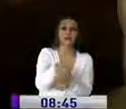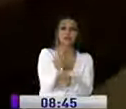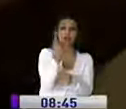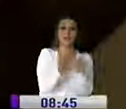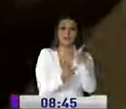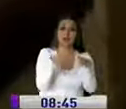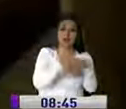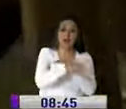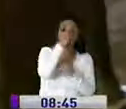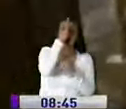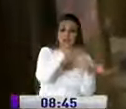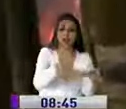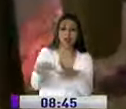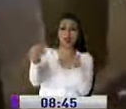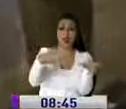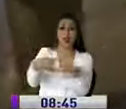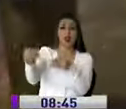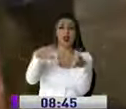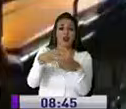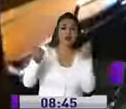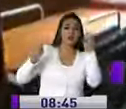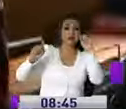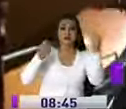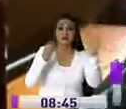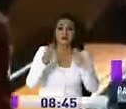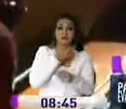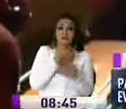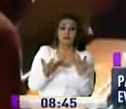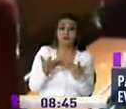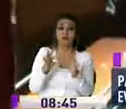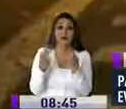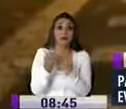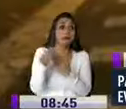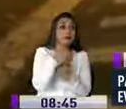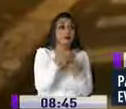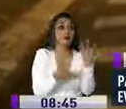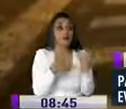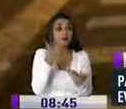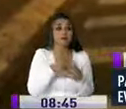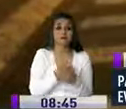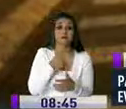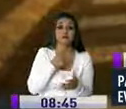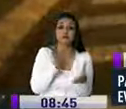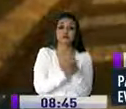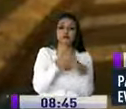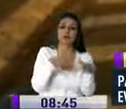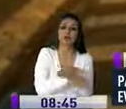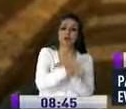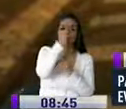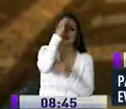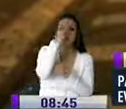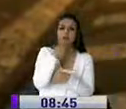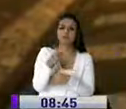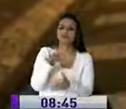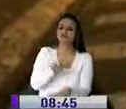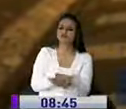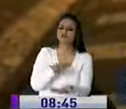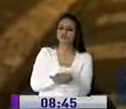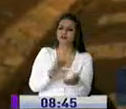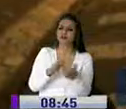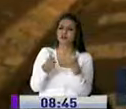Salud fueron evacuados en medio de la angustia y la zozobra de sus familiares. Mi esposo se quedó ahí, dice que no pasa nada, pero me da